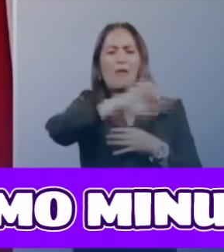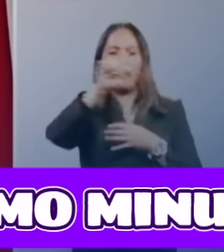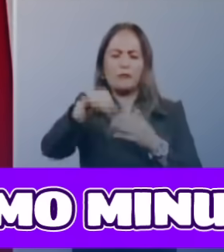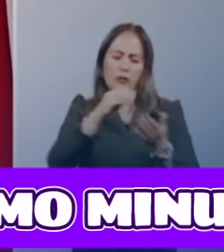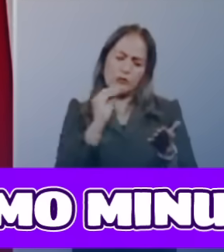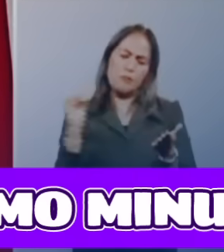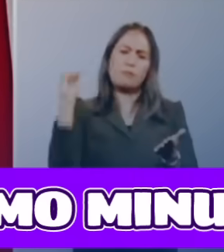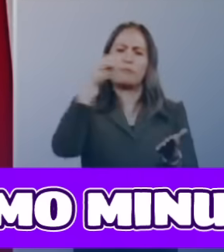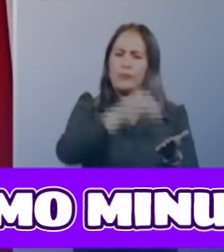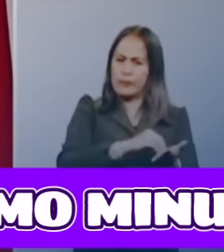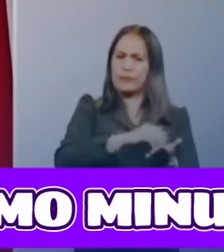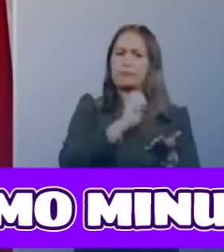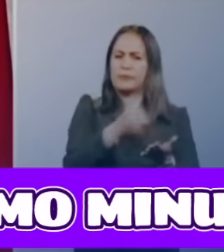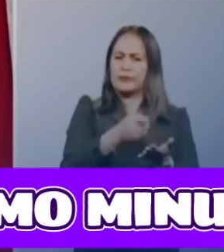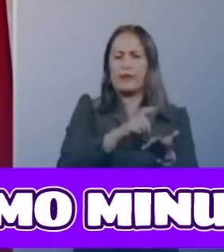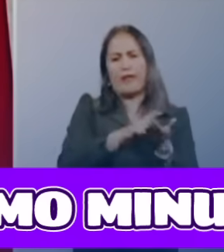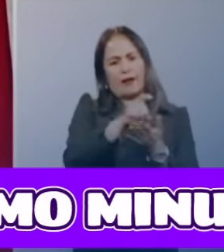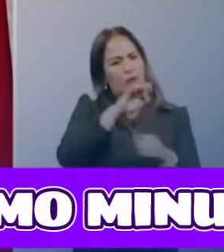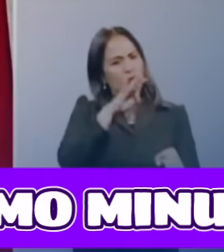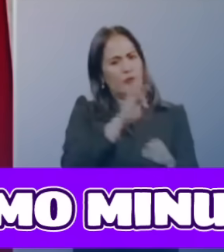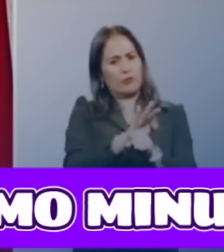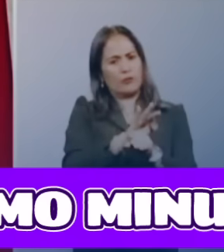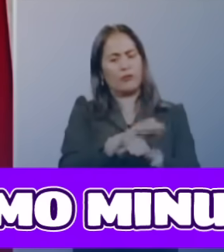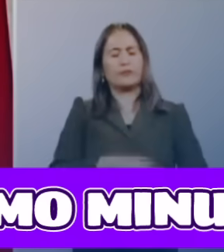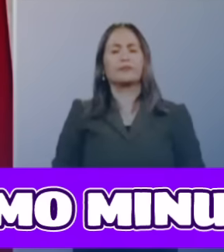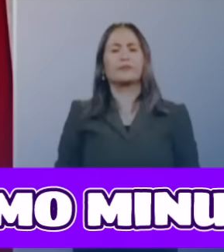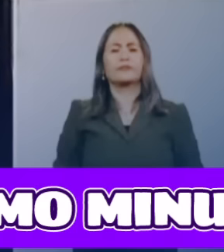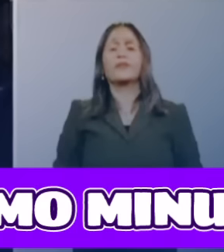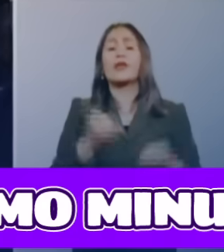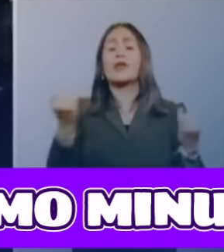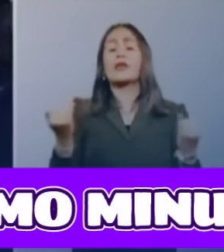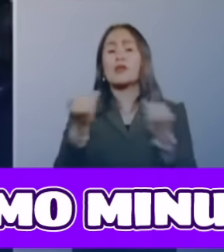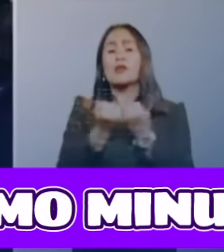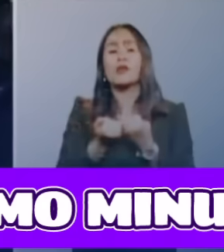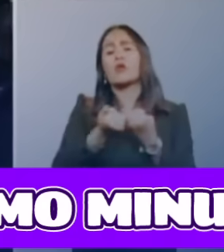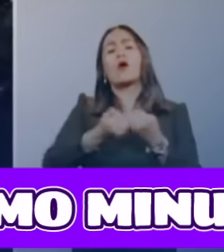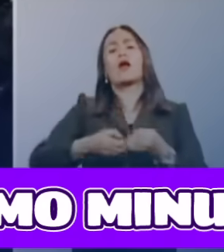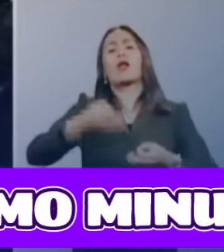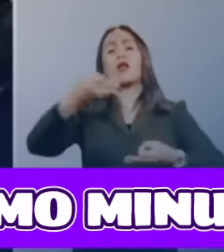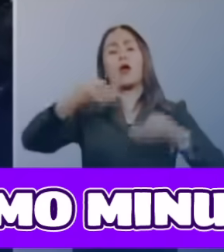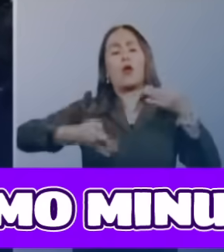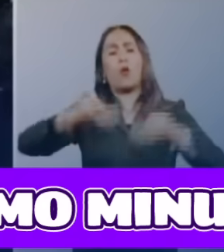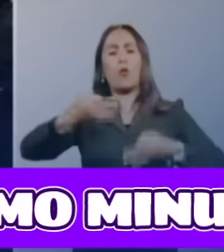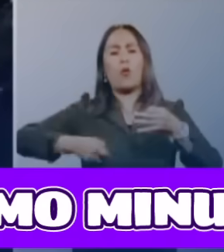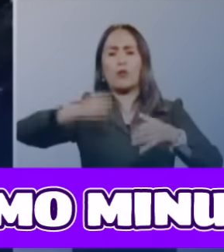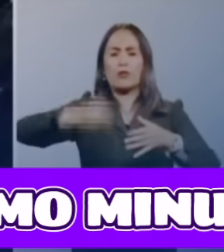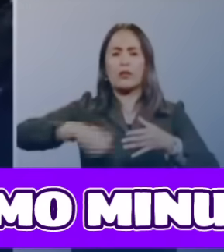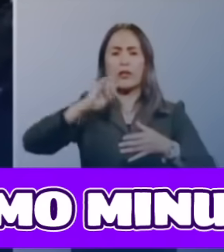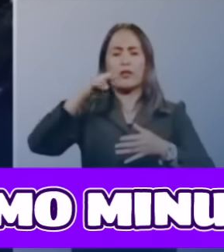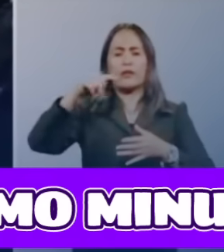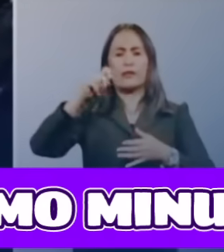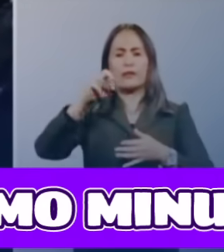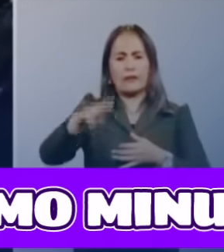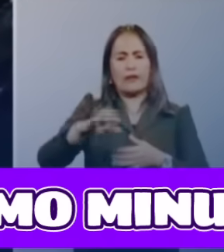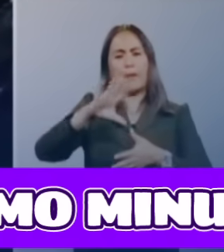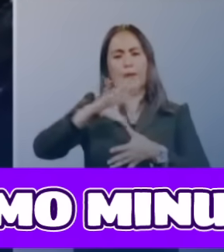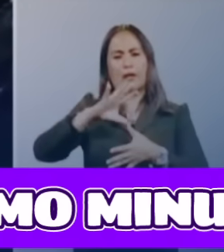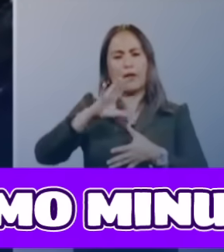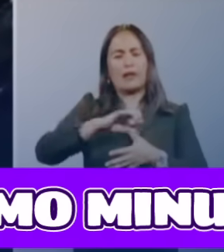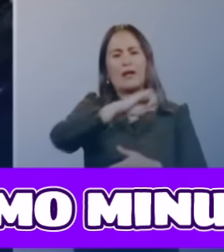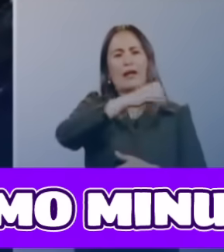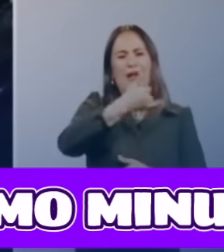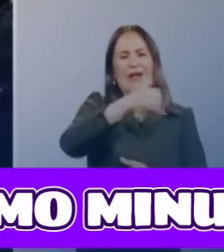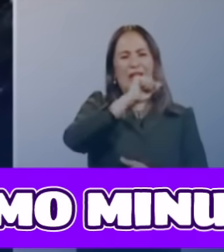también es preciso comprender, como lo hizo también la Corte Interamericana en el caso Yatama contra